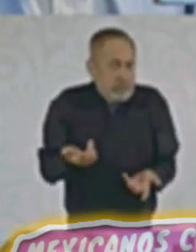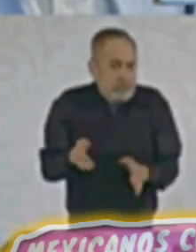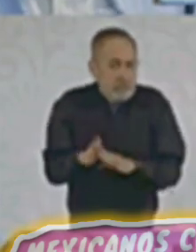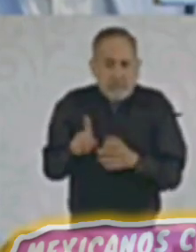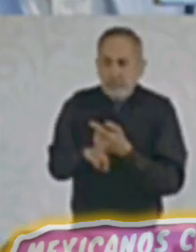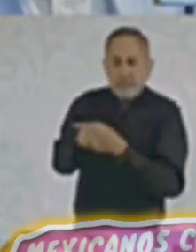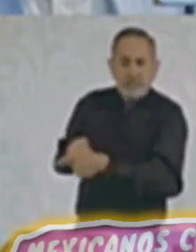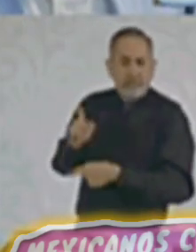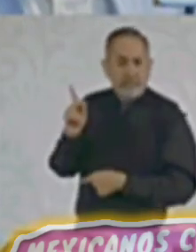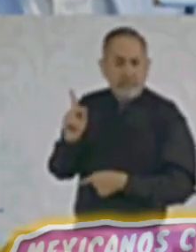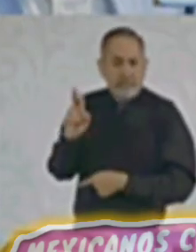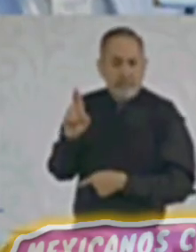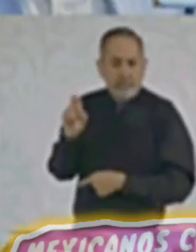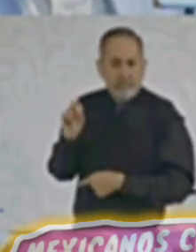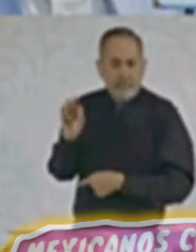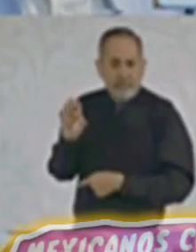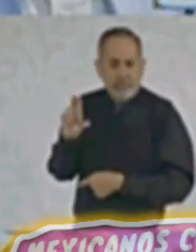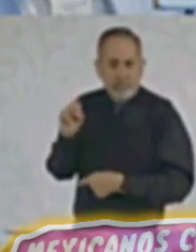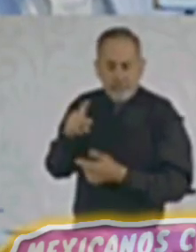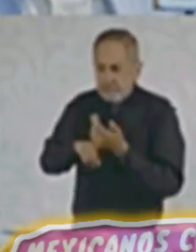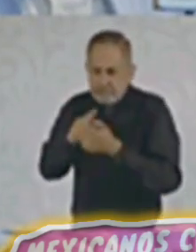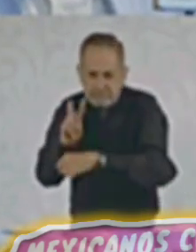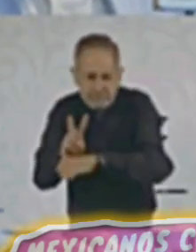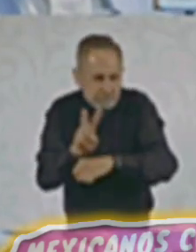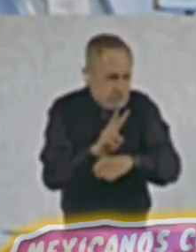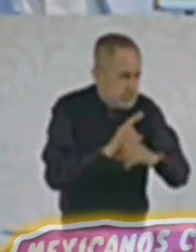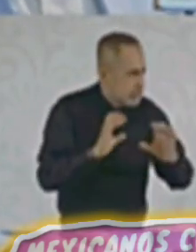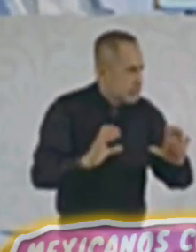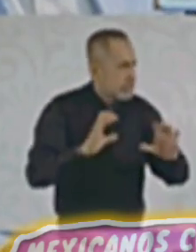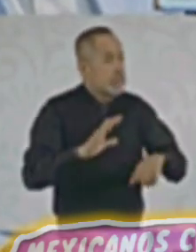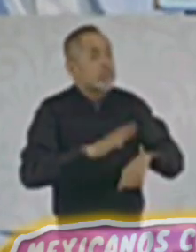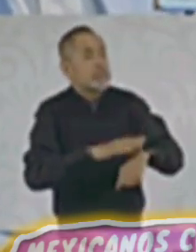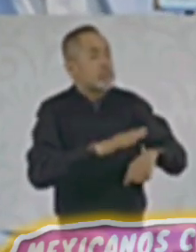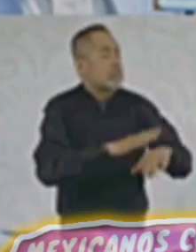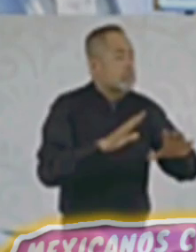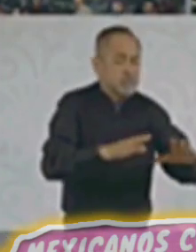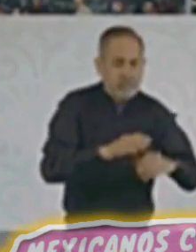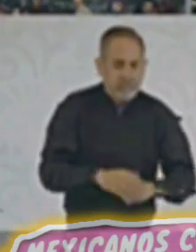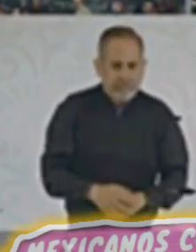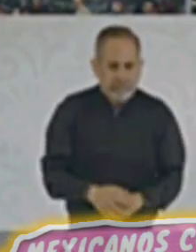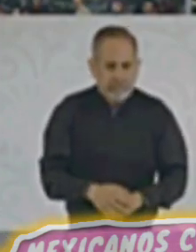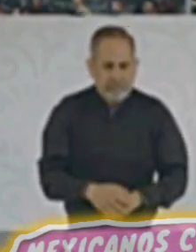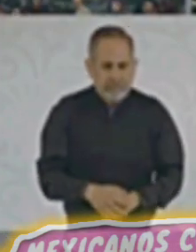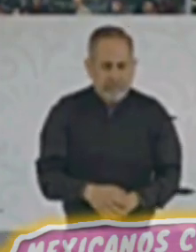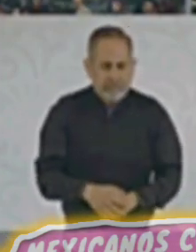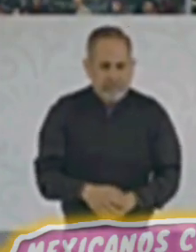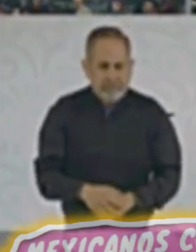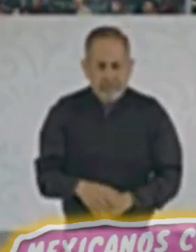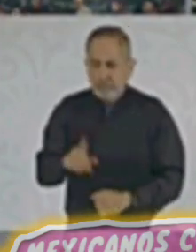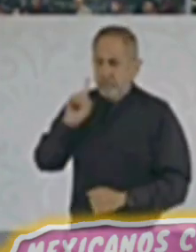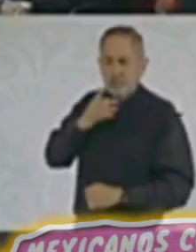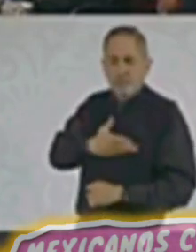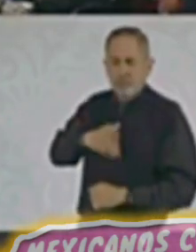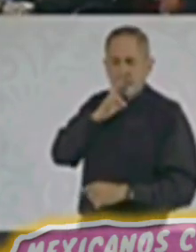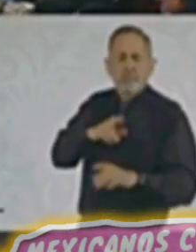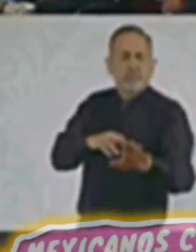para evitar que, bueno, pues hagan su agosto los comerciantes también con esta volatilidad? ¿Por qué no ponen la canasta básica que puso